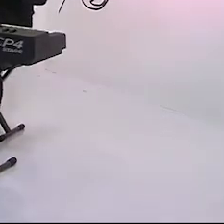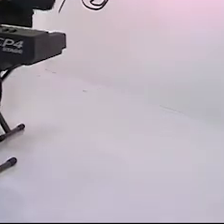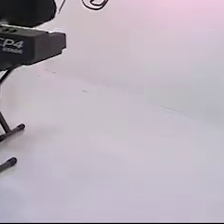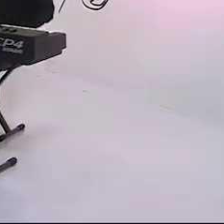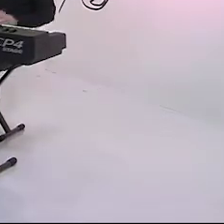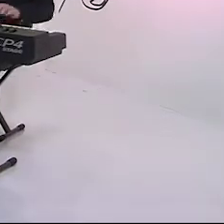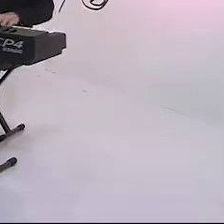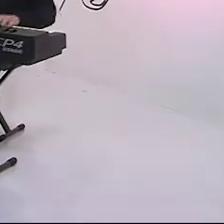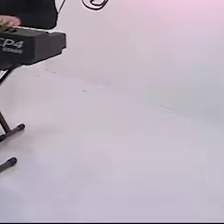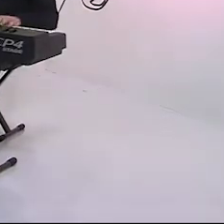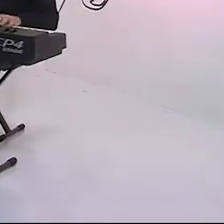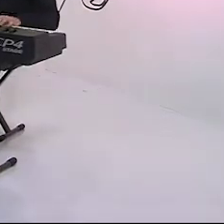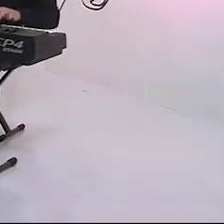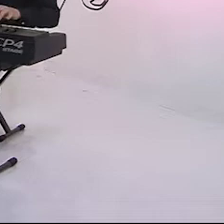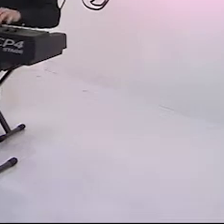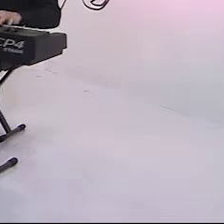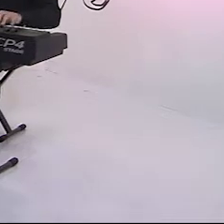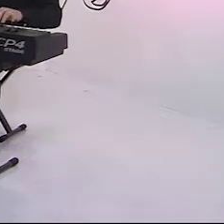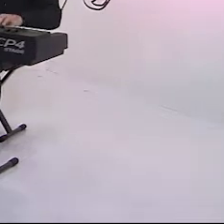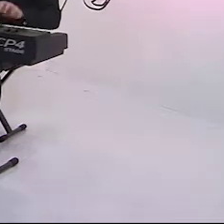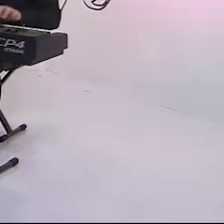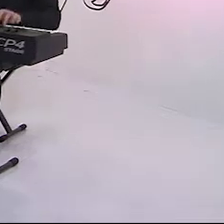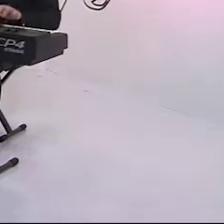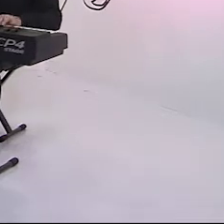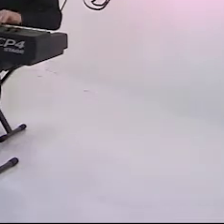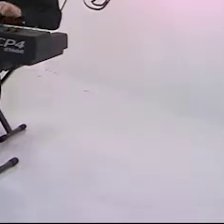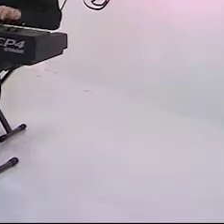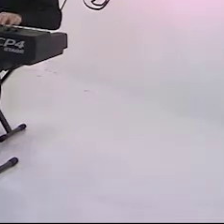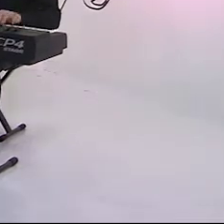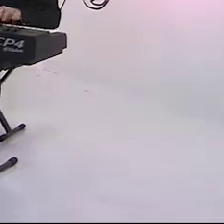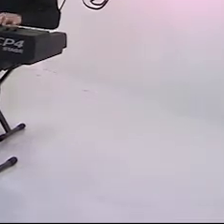Otra, otra, otra, que ya se me gustó. A ver.